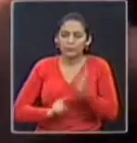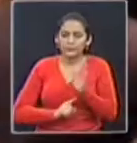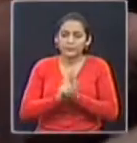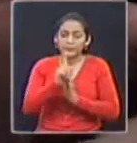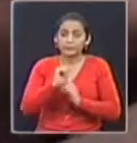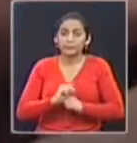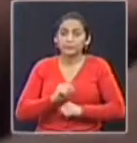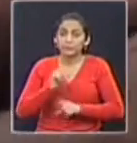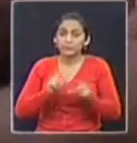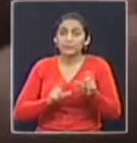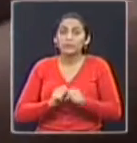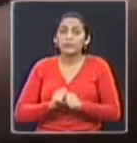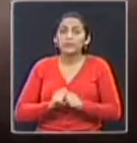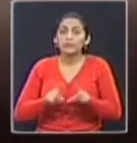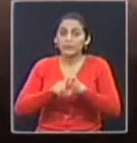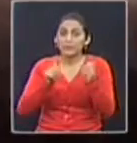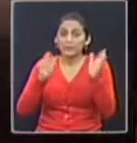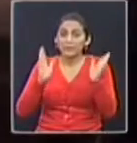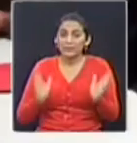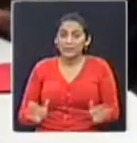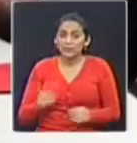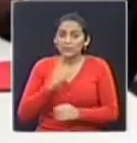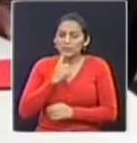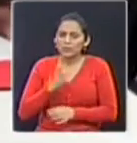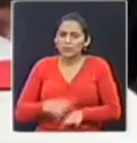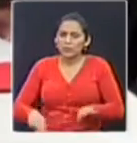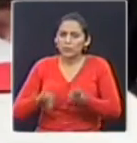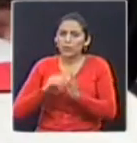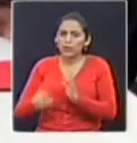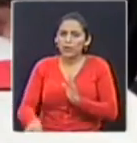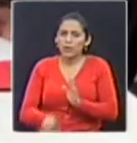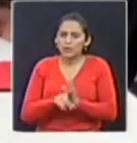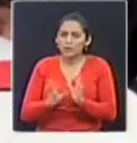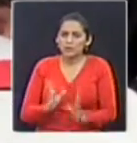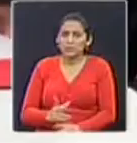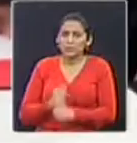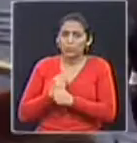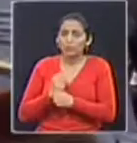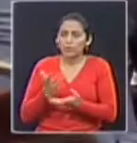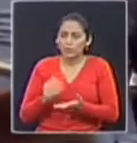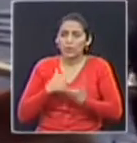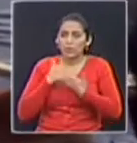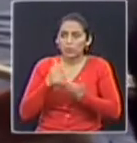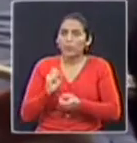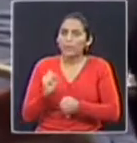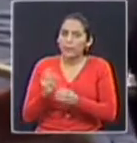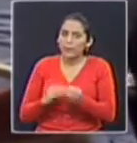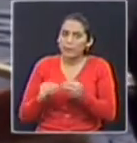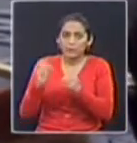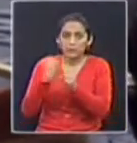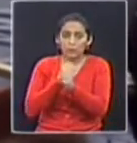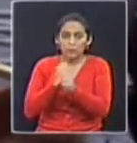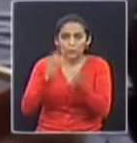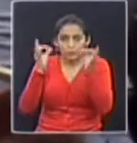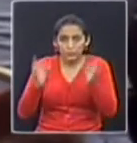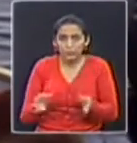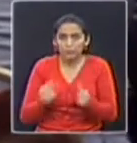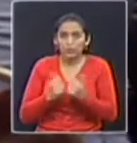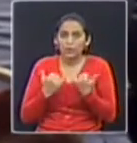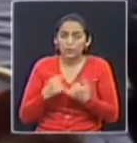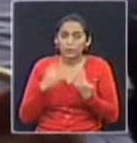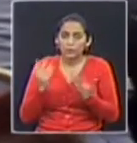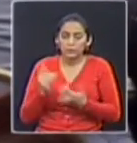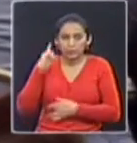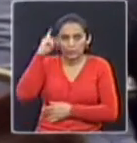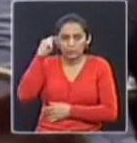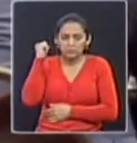Los empresarios piden estabilidad jurídica para reactivar la economía del país y generar empleo digno. Esperan que el gobierno nacional establezca las políticas